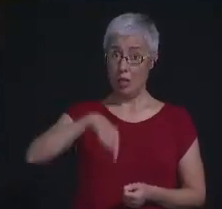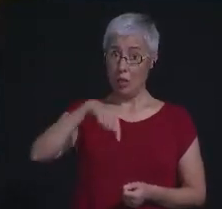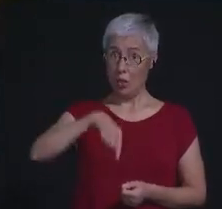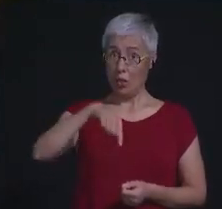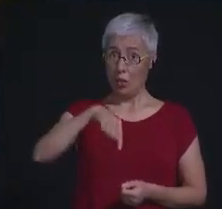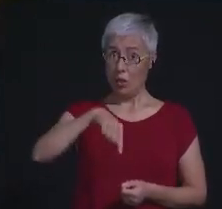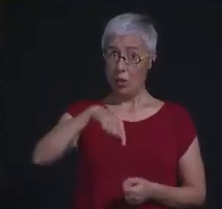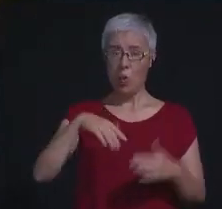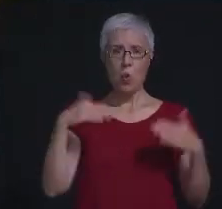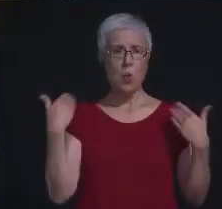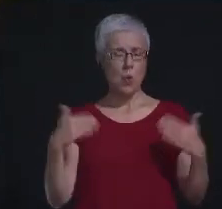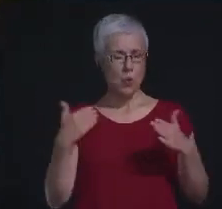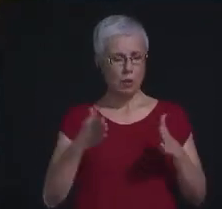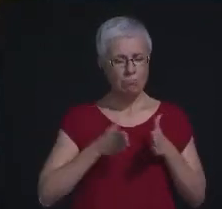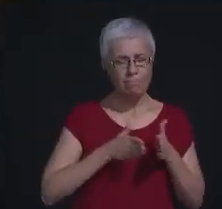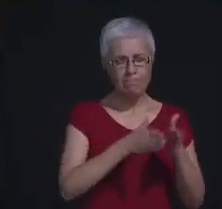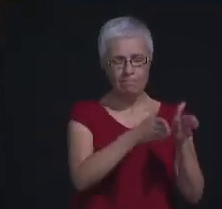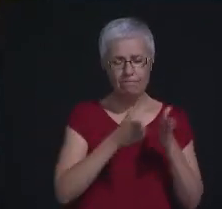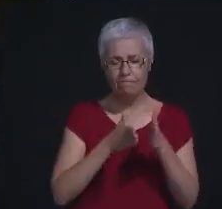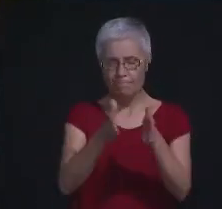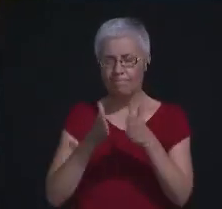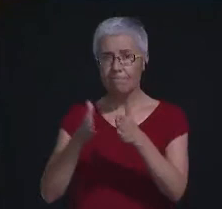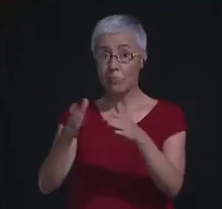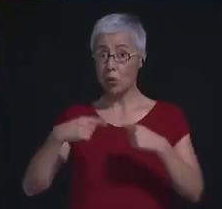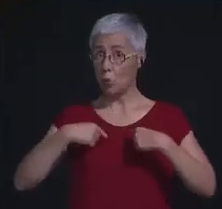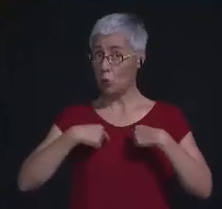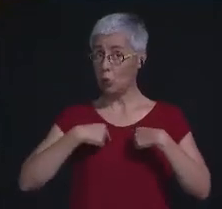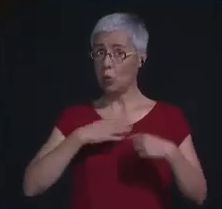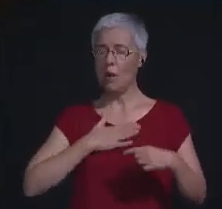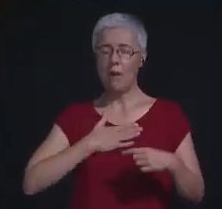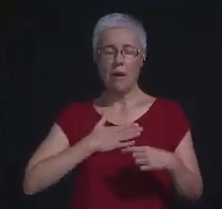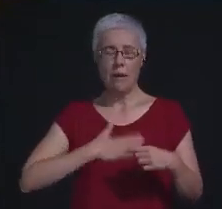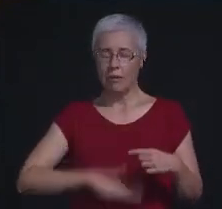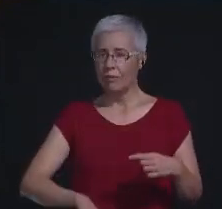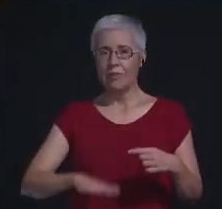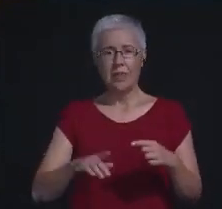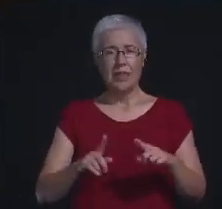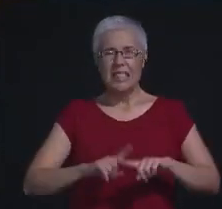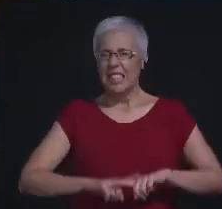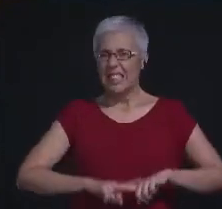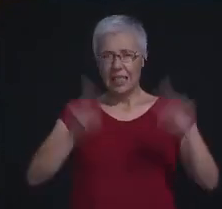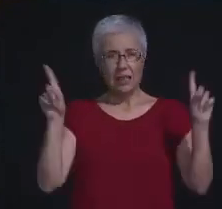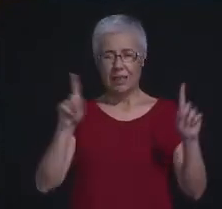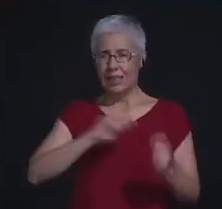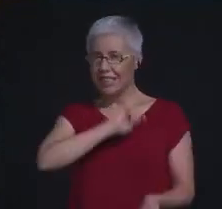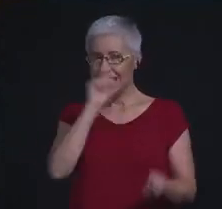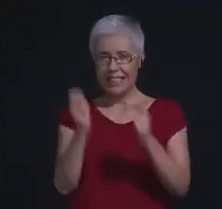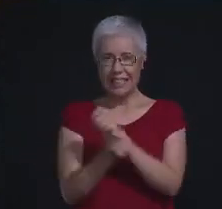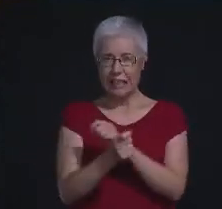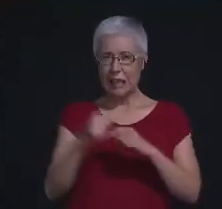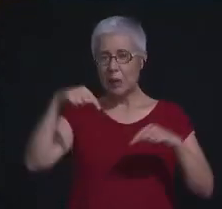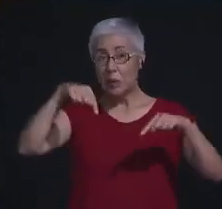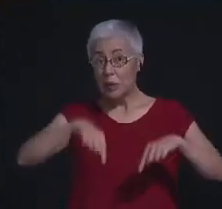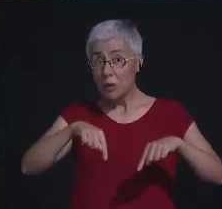muy bonita. Hoy exploramos, ya sabéis que en Ship2B nos gusta romper fronteras, y hoy exploramos la